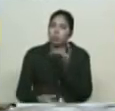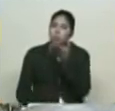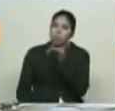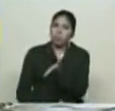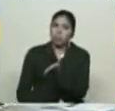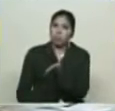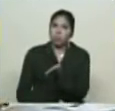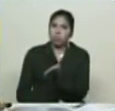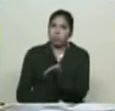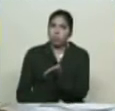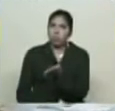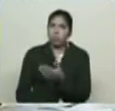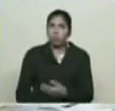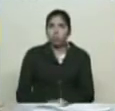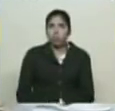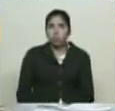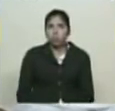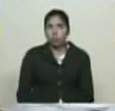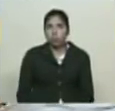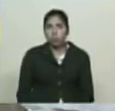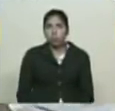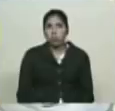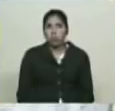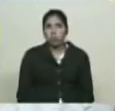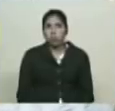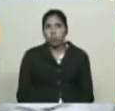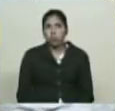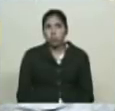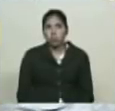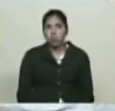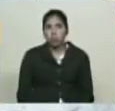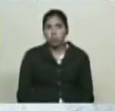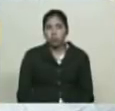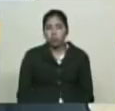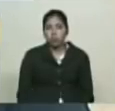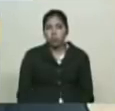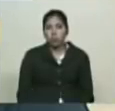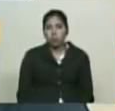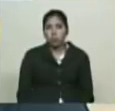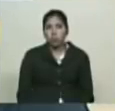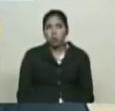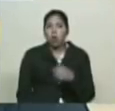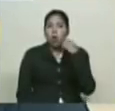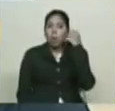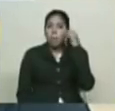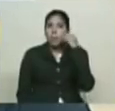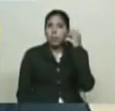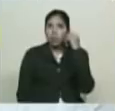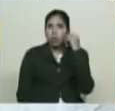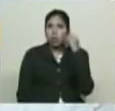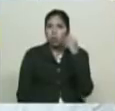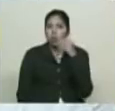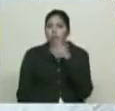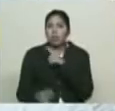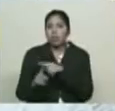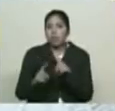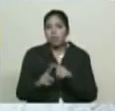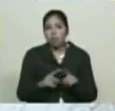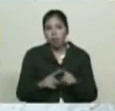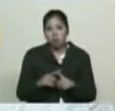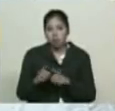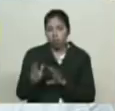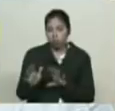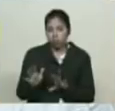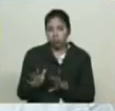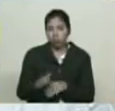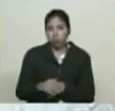Esa propuesta, bueno, ha provocado un conjunto de reacciones, que es adelantar